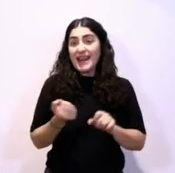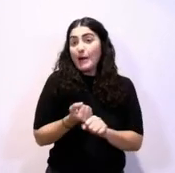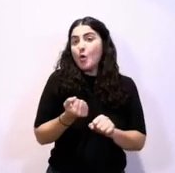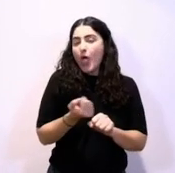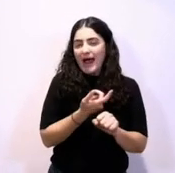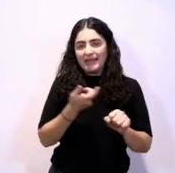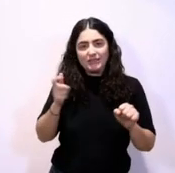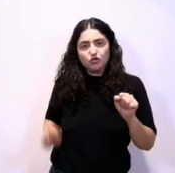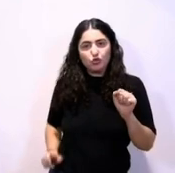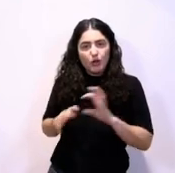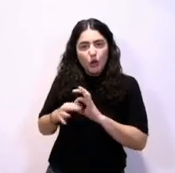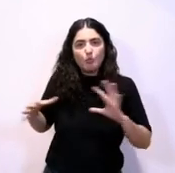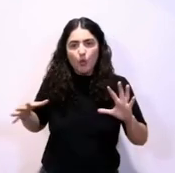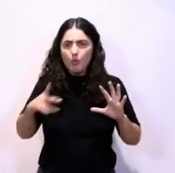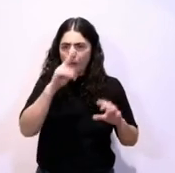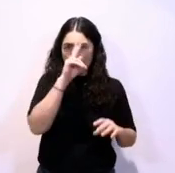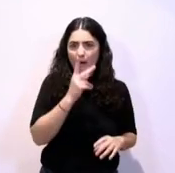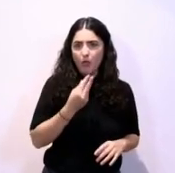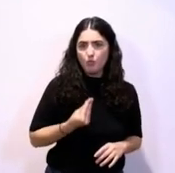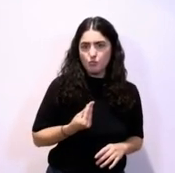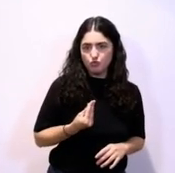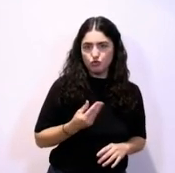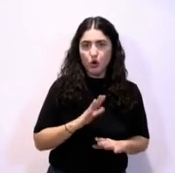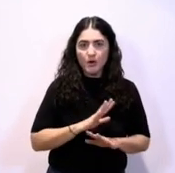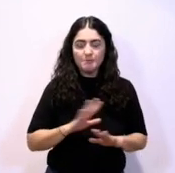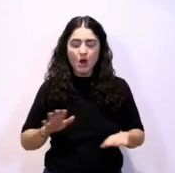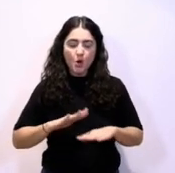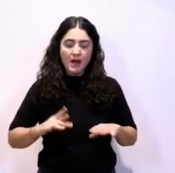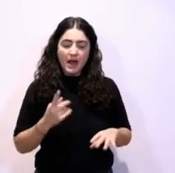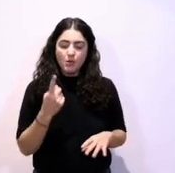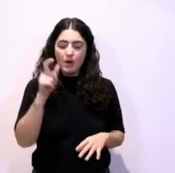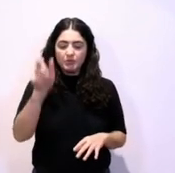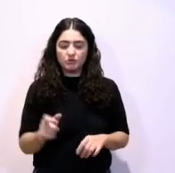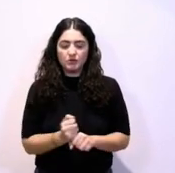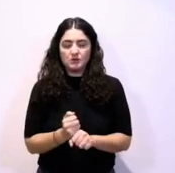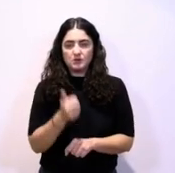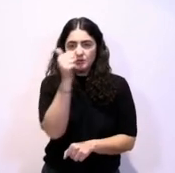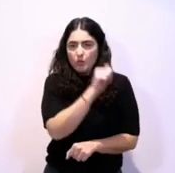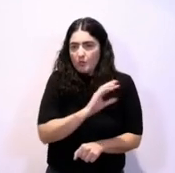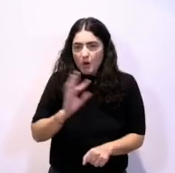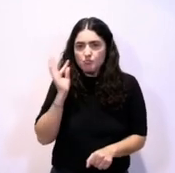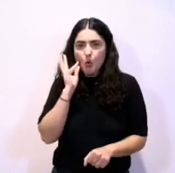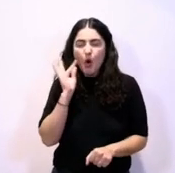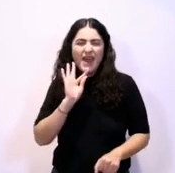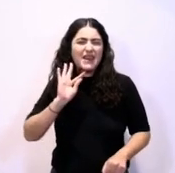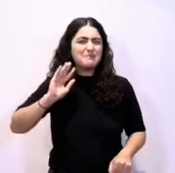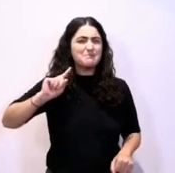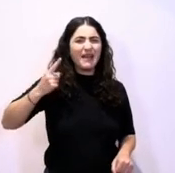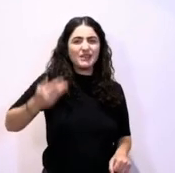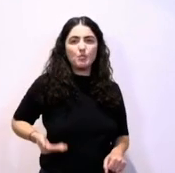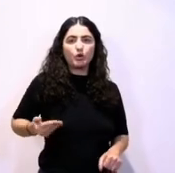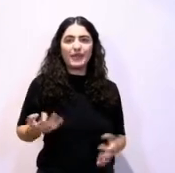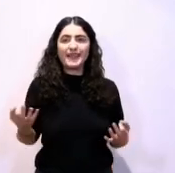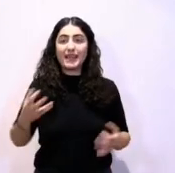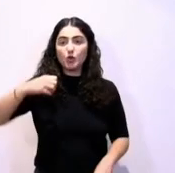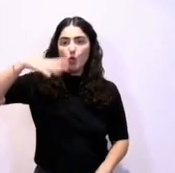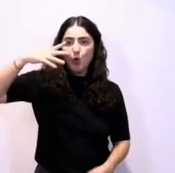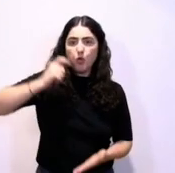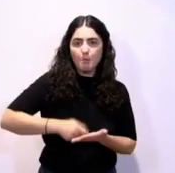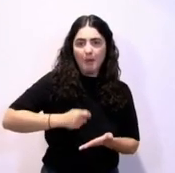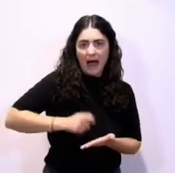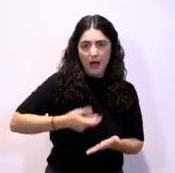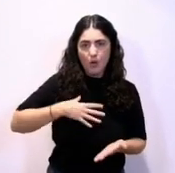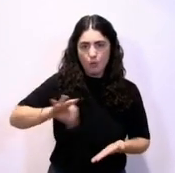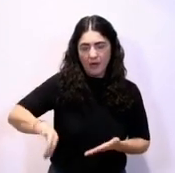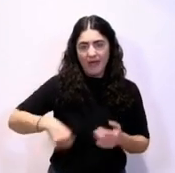bien, pero ¿sabe cuál es lo principal para un trabajador y trabajadora? Poder pagar la luz al final de mes, poder tener acceso a